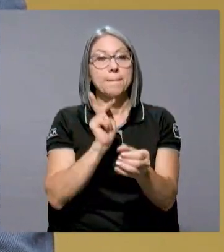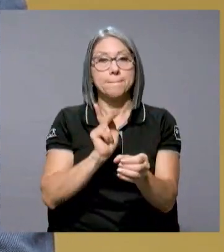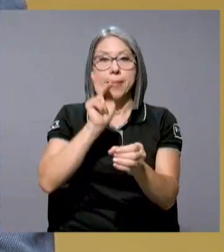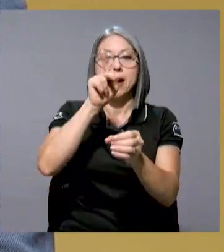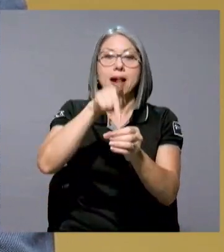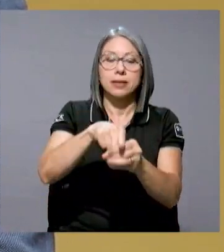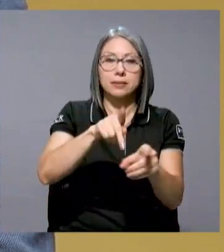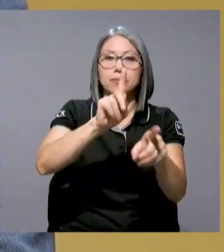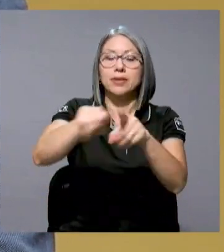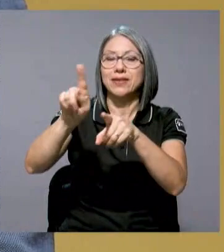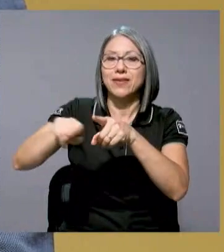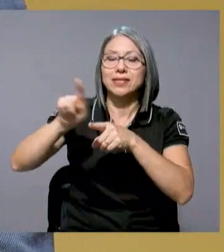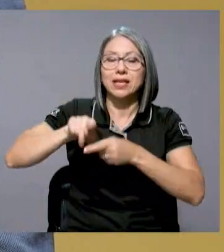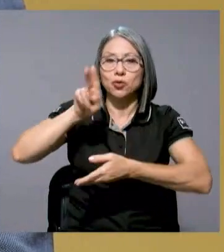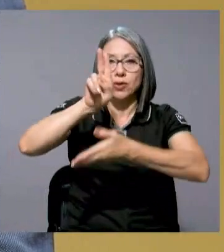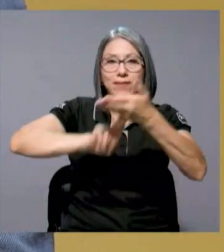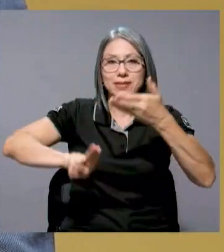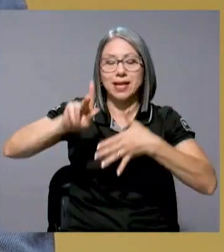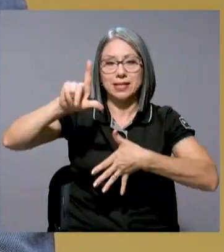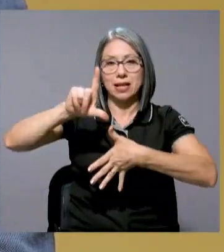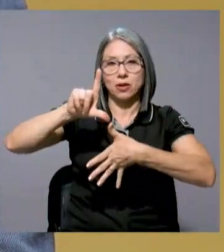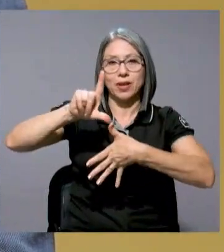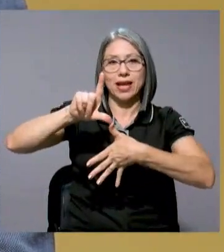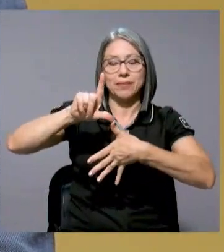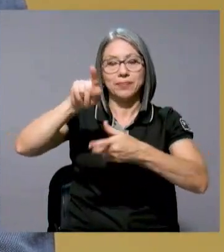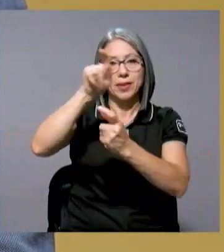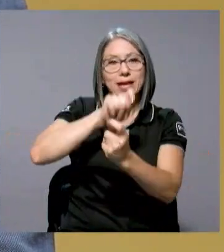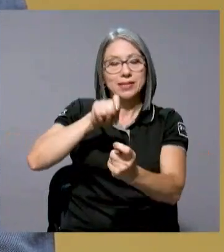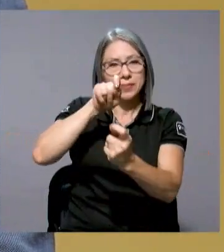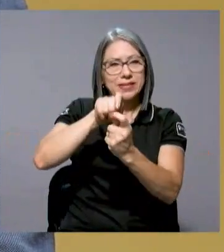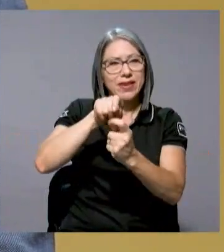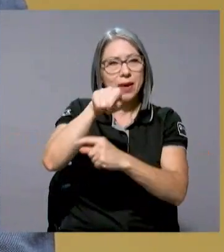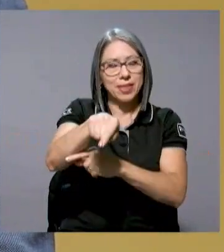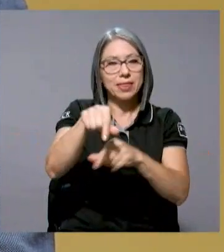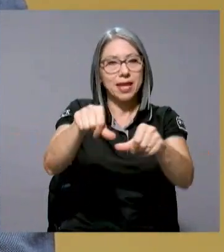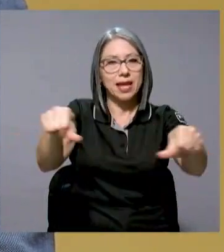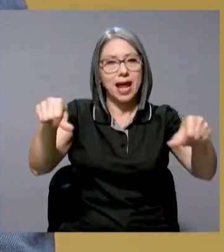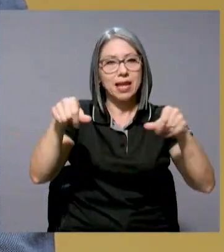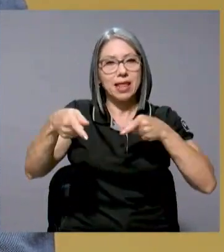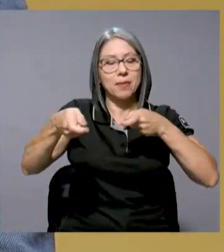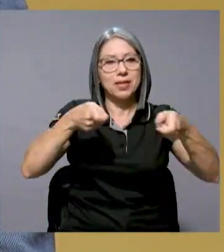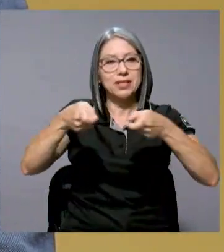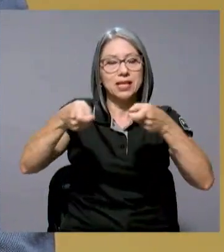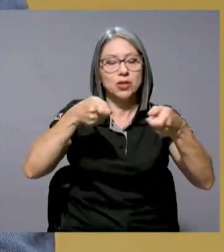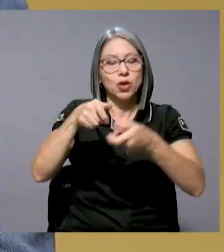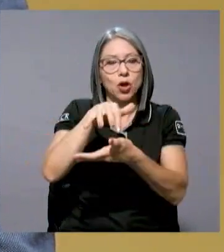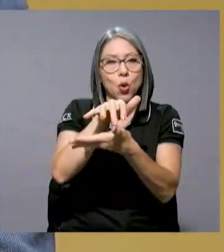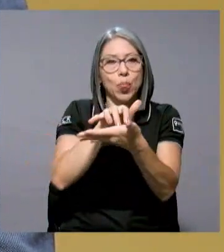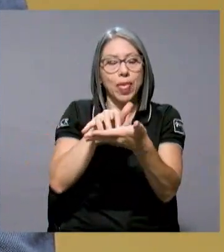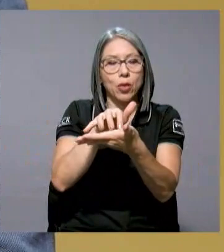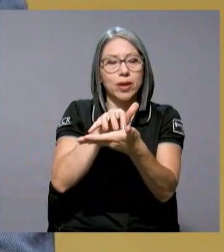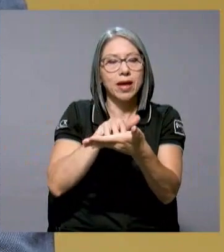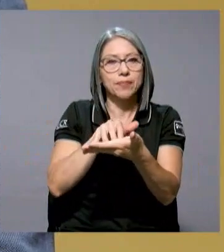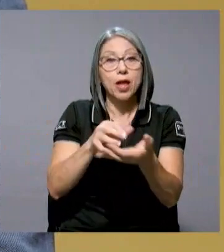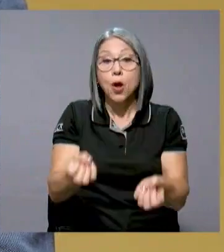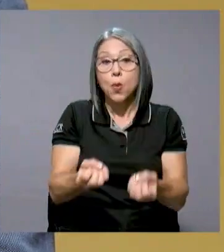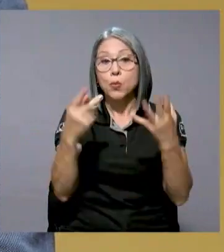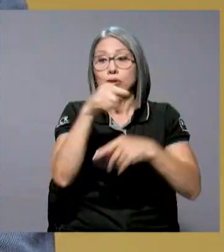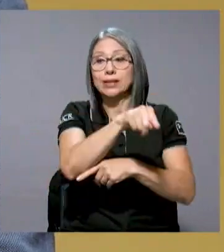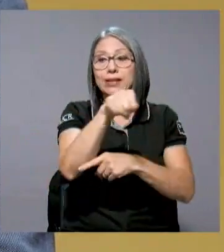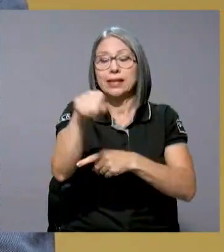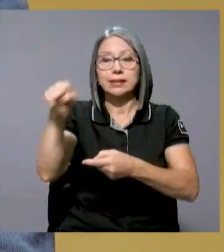participamos diversas universidades de Latinoamérica, específicamente en el área de Administración y Contaduría. Muchas son